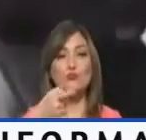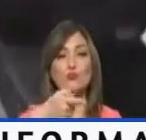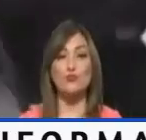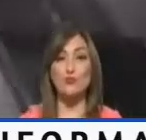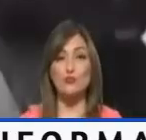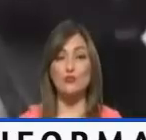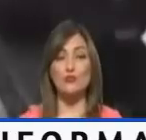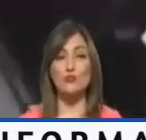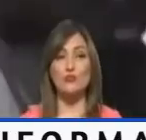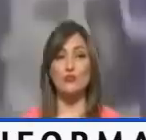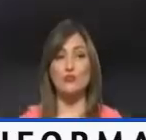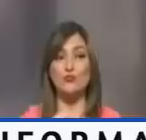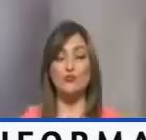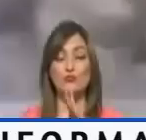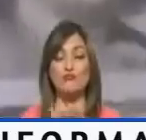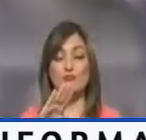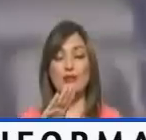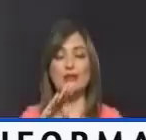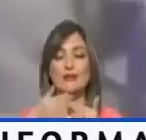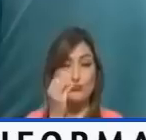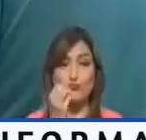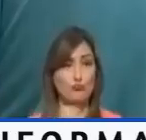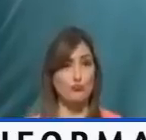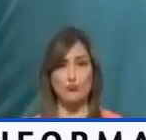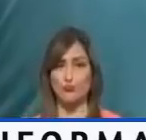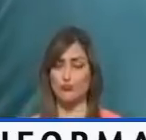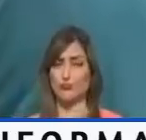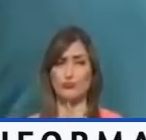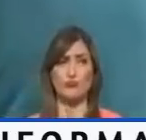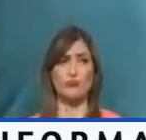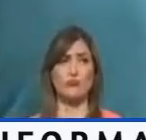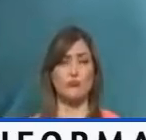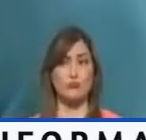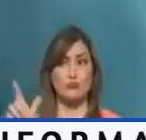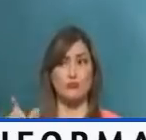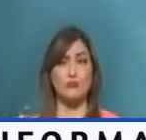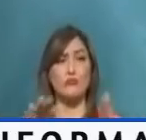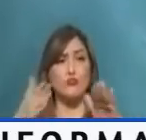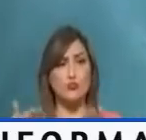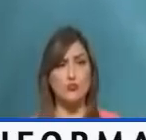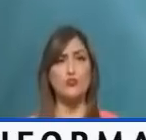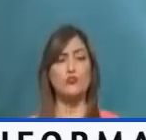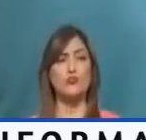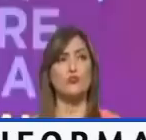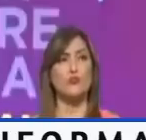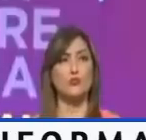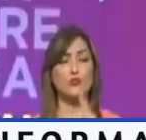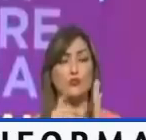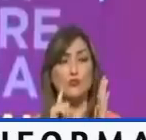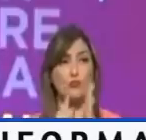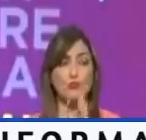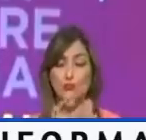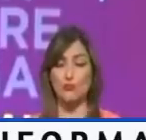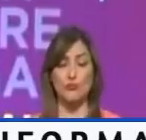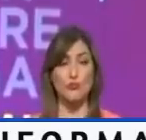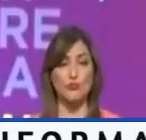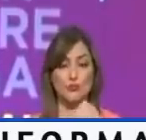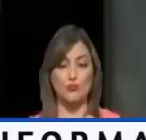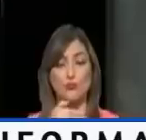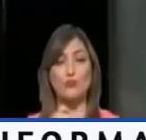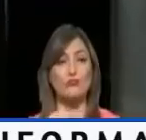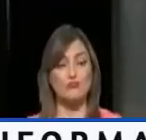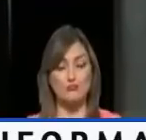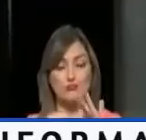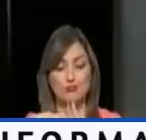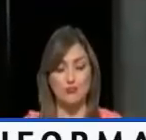decreto en un término no mayor a 60 días. Con la muerte de José Augusto Briones se extingue la acción penal en su contra, no obstante el proceso